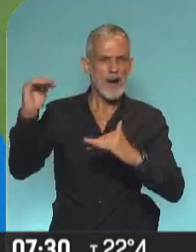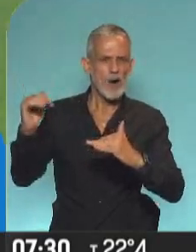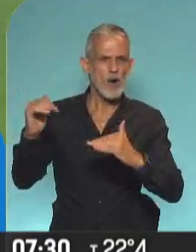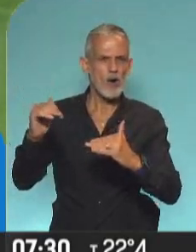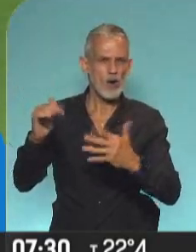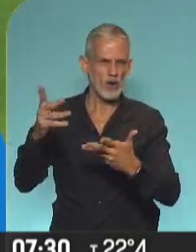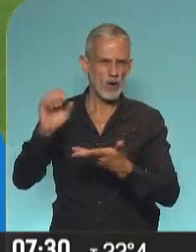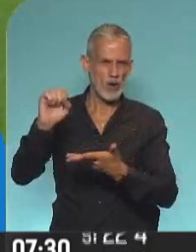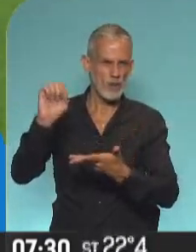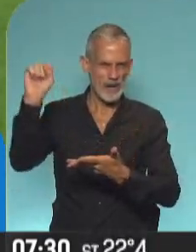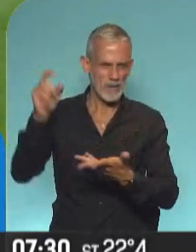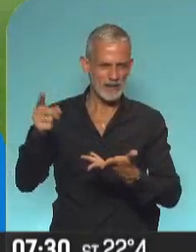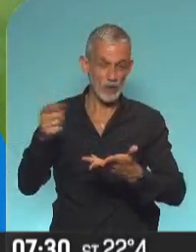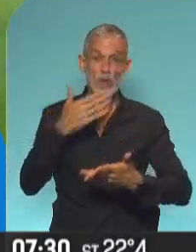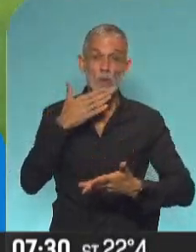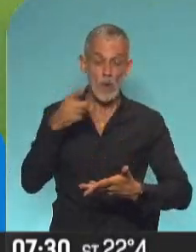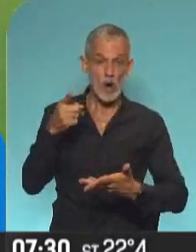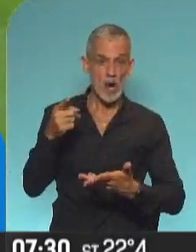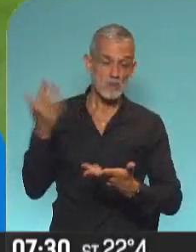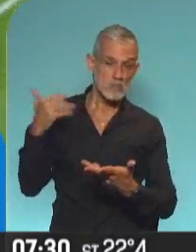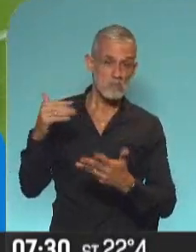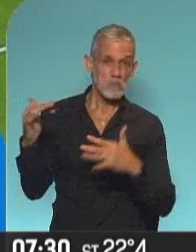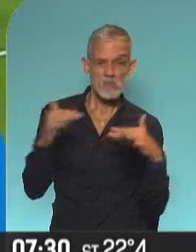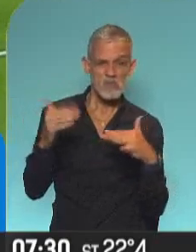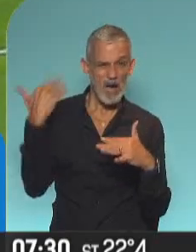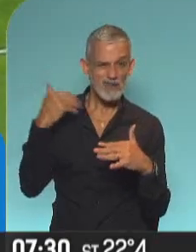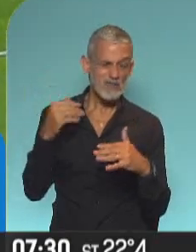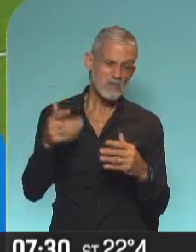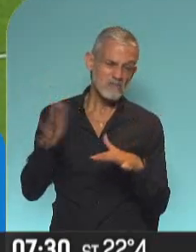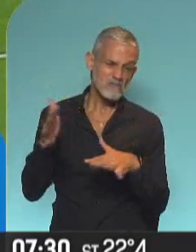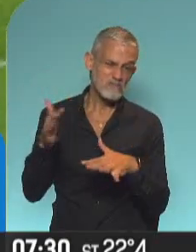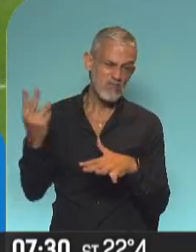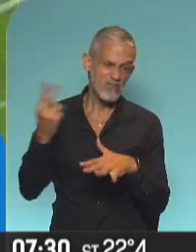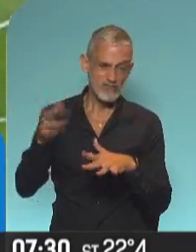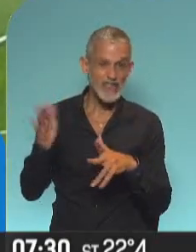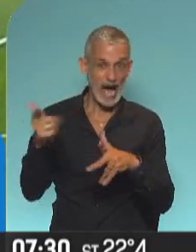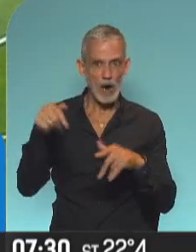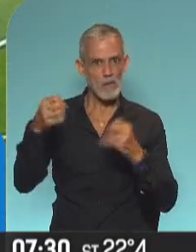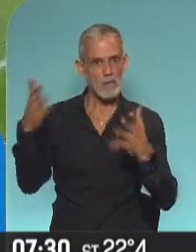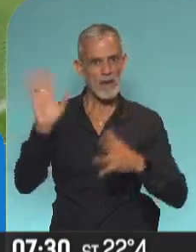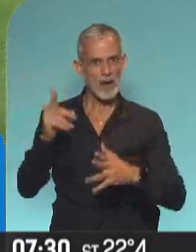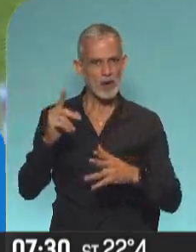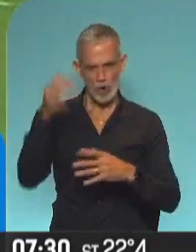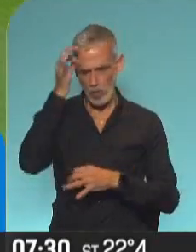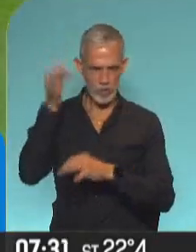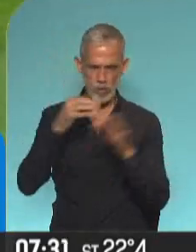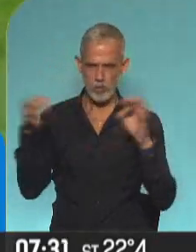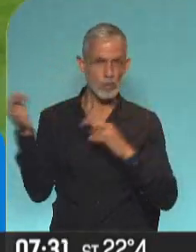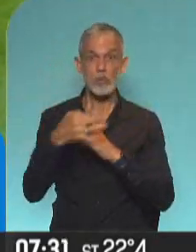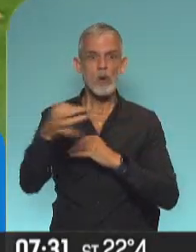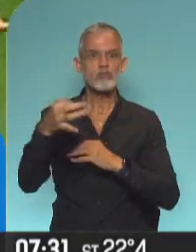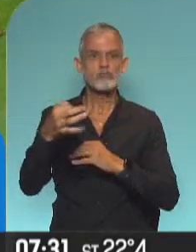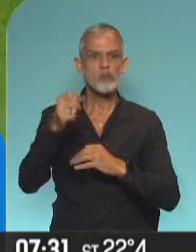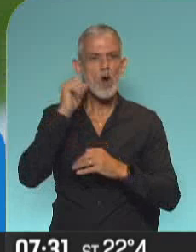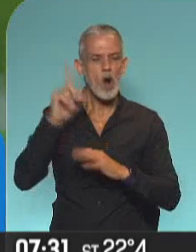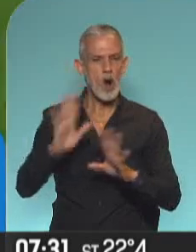Copa Libertadores de América, un Boca que se presentaba deslucido. Llegaron algunas situaciones confusas en el partido, un